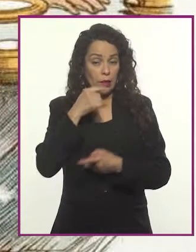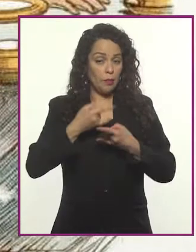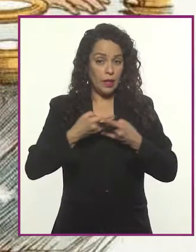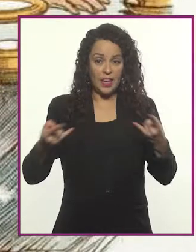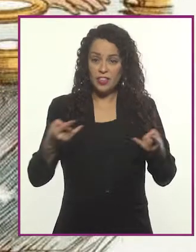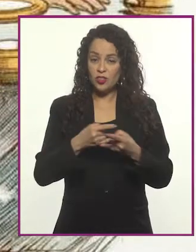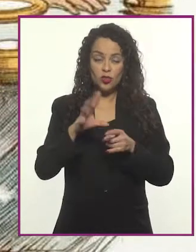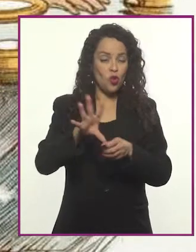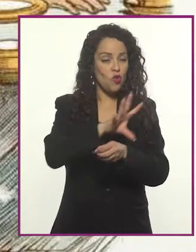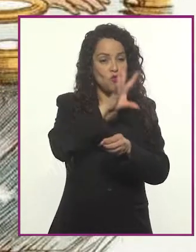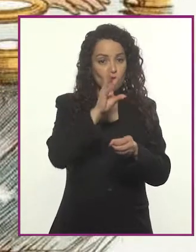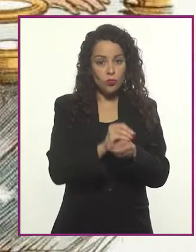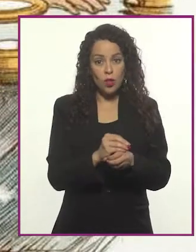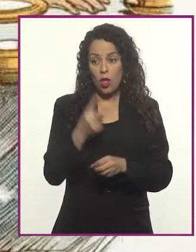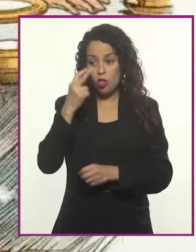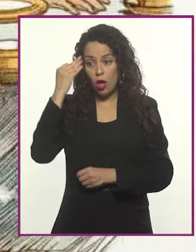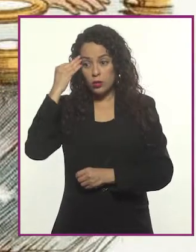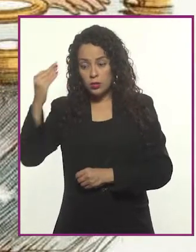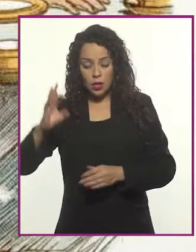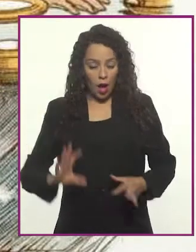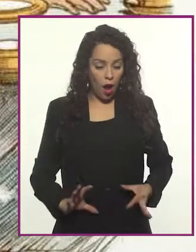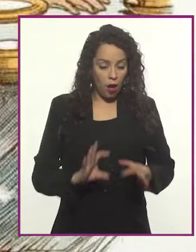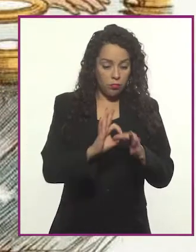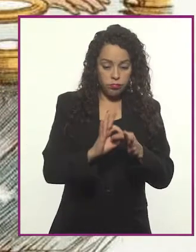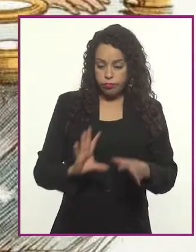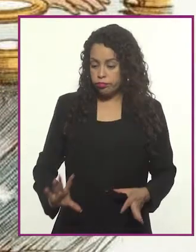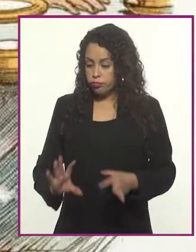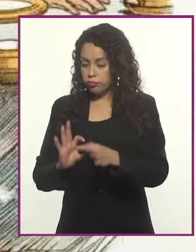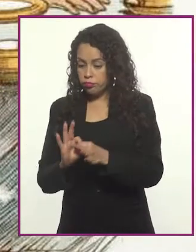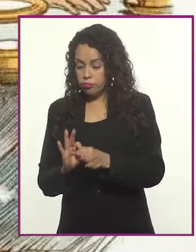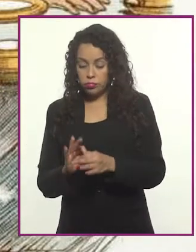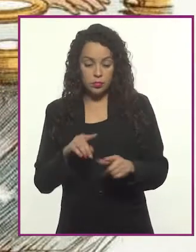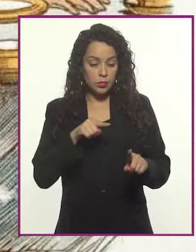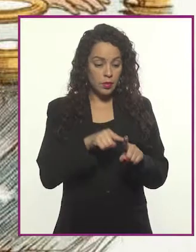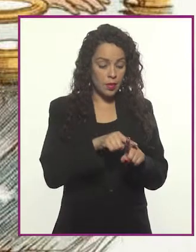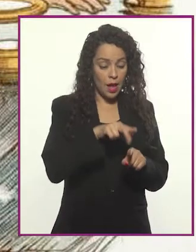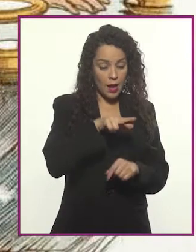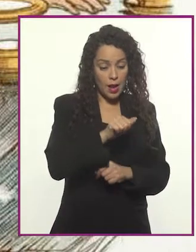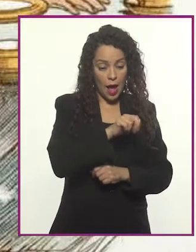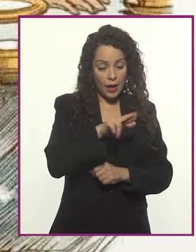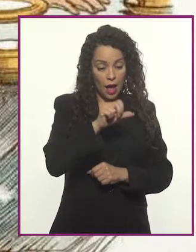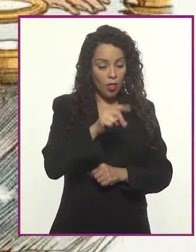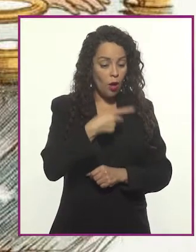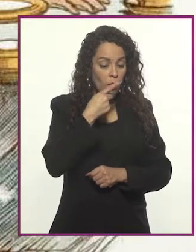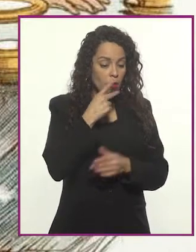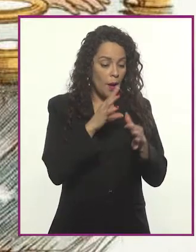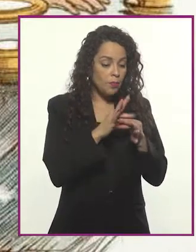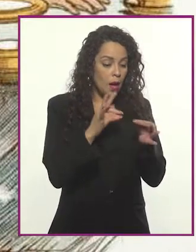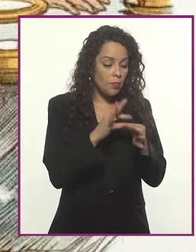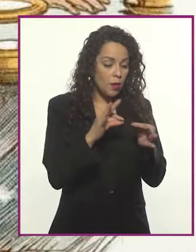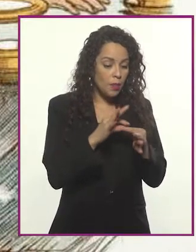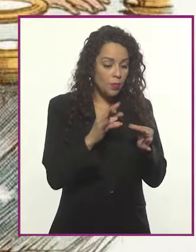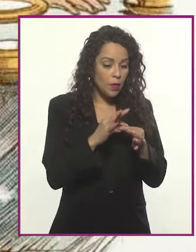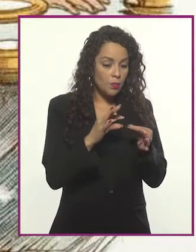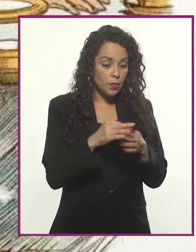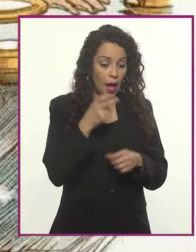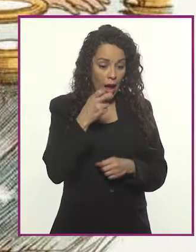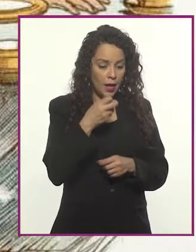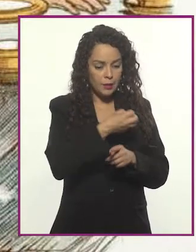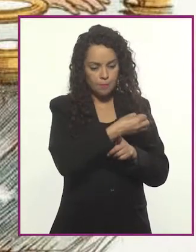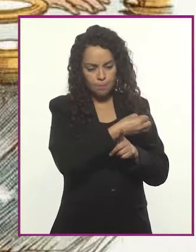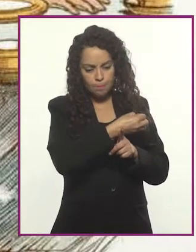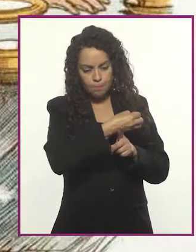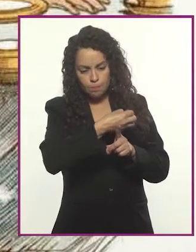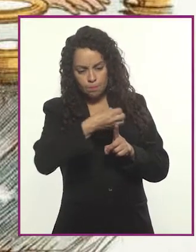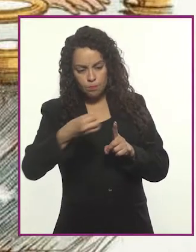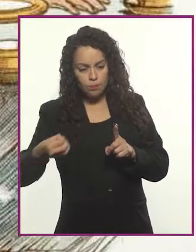toda historia se entrelazan dos tiempos. El tiempo de lo narrado, el que transcurre en el mundo narrado mientras dura